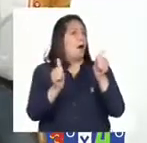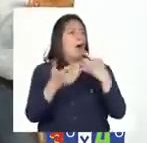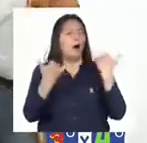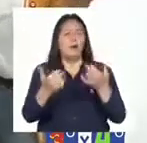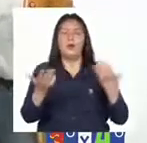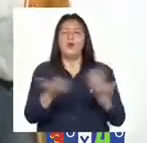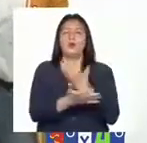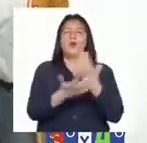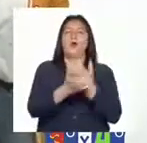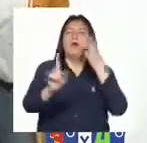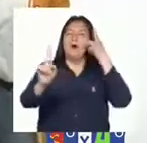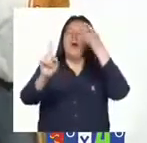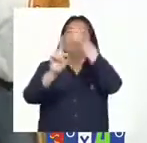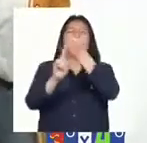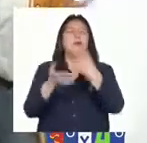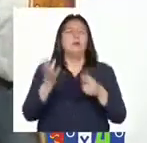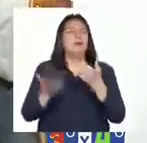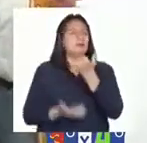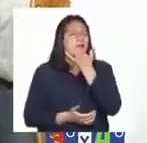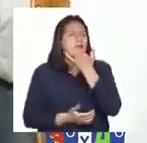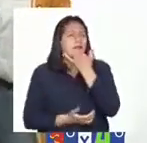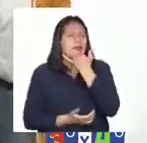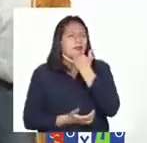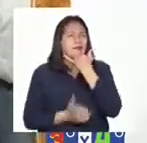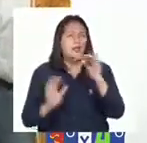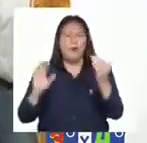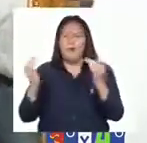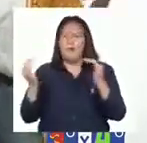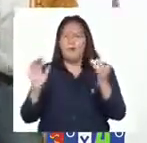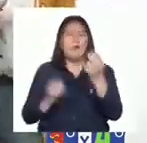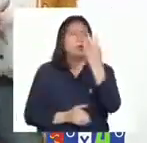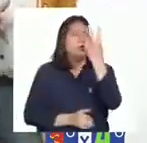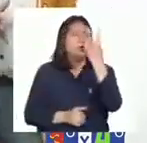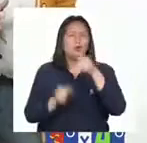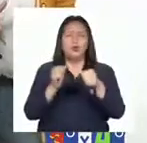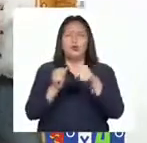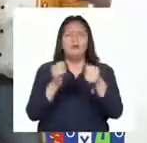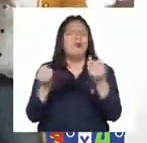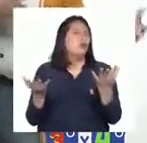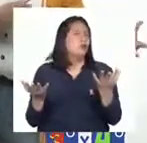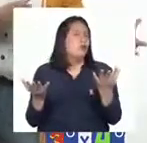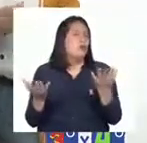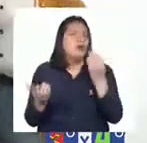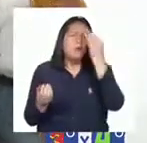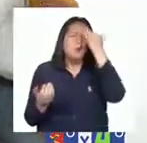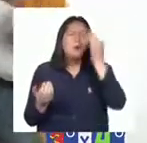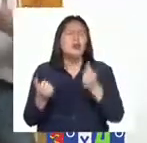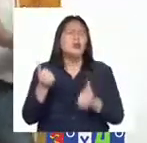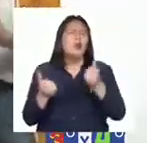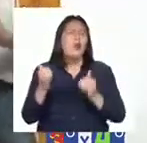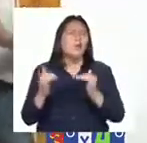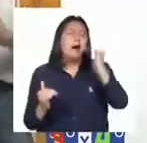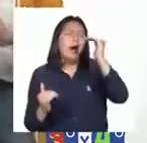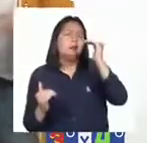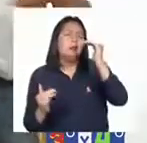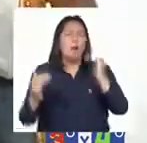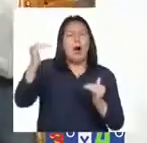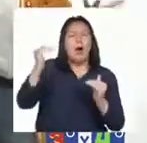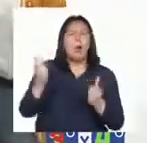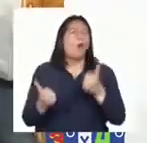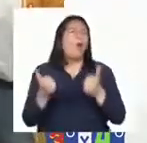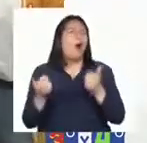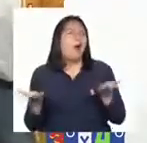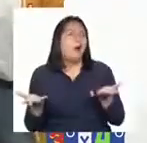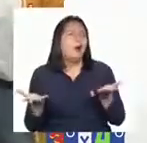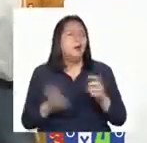nuevo reto. ¿Qué sucede cuando comparamos dos números? ¿Cómo sabemos cuál es el mayor o cuál es el menor?